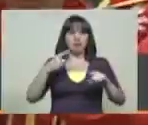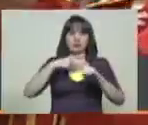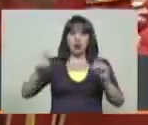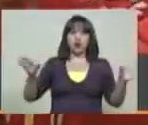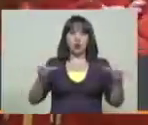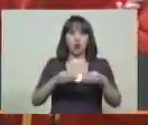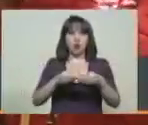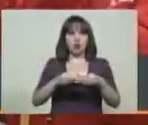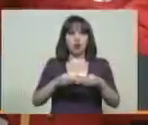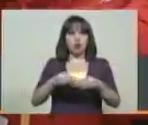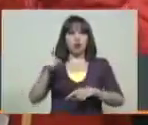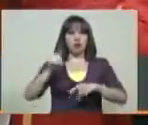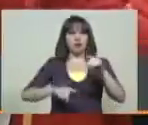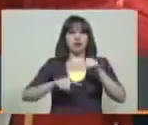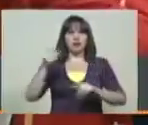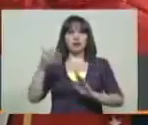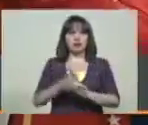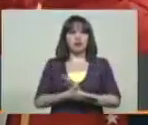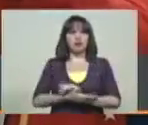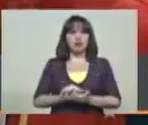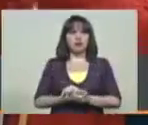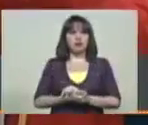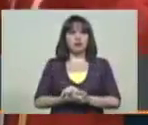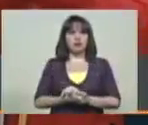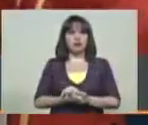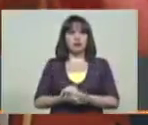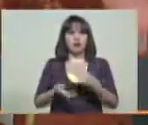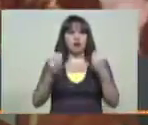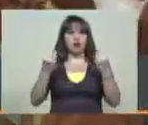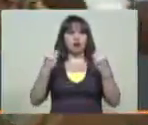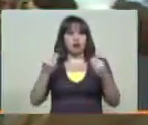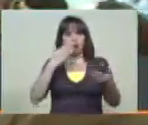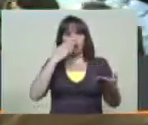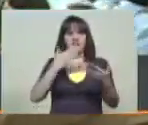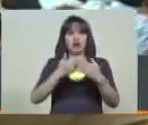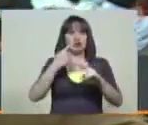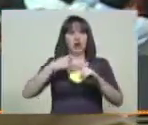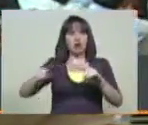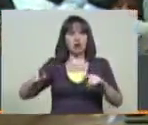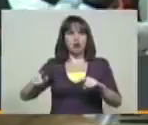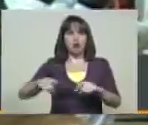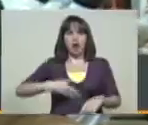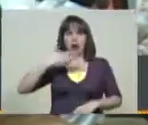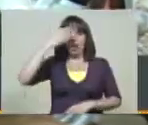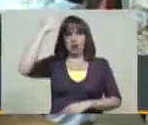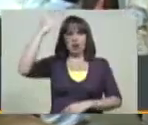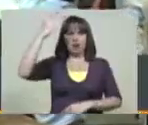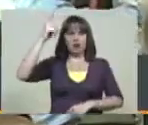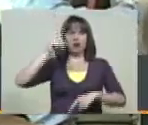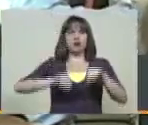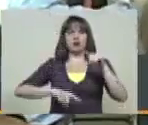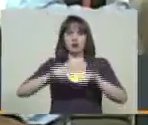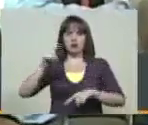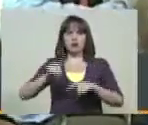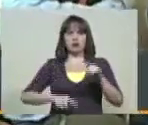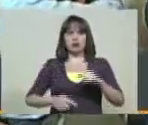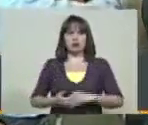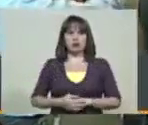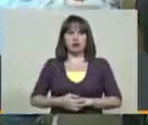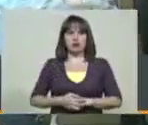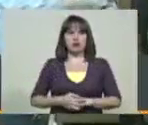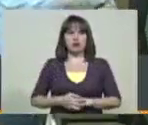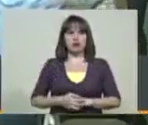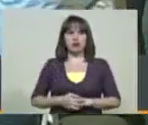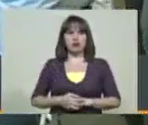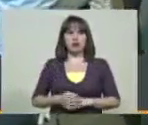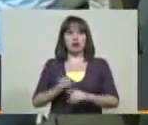paraguay partido perú libre partido comunista portugués frente polisario de la república árabe saharaui movimiento de izquierda unida a la república